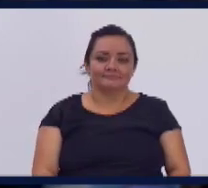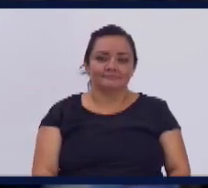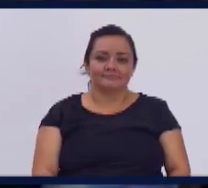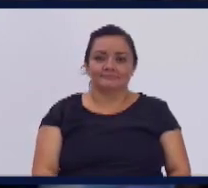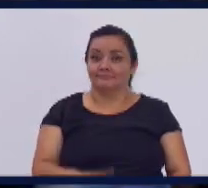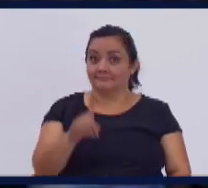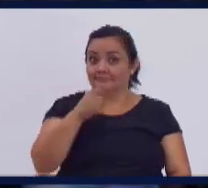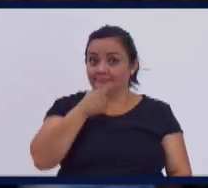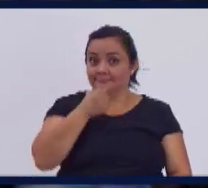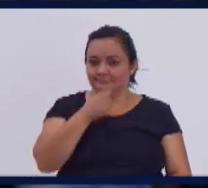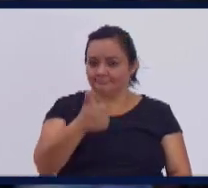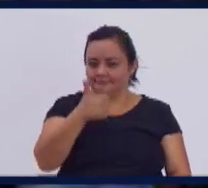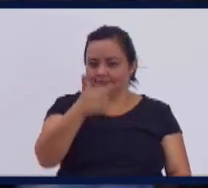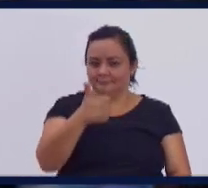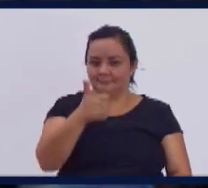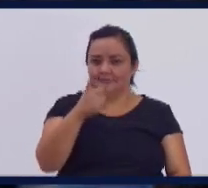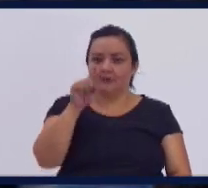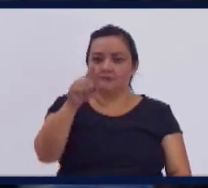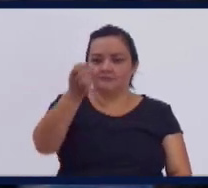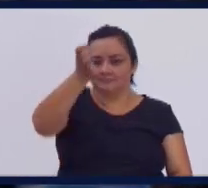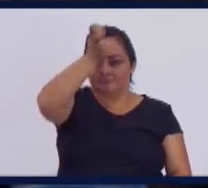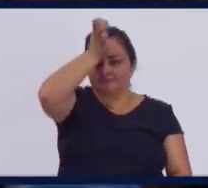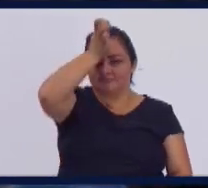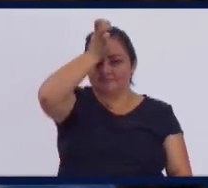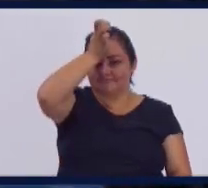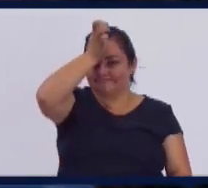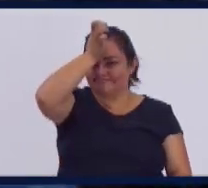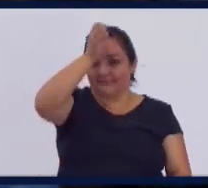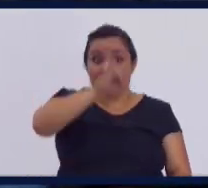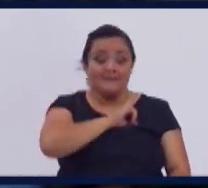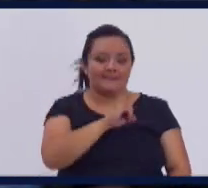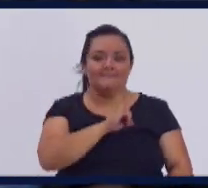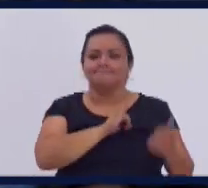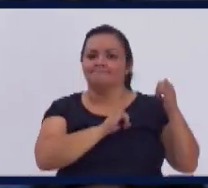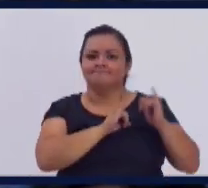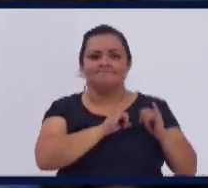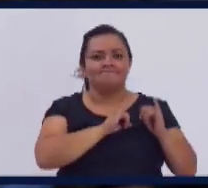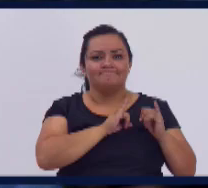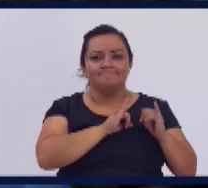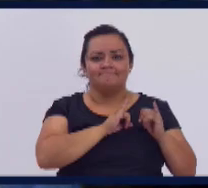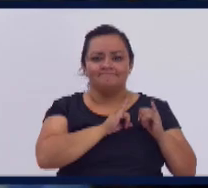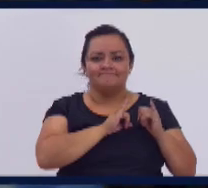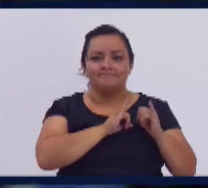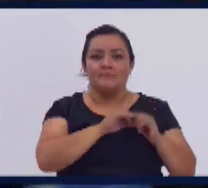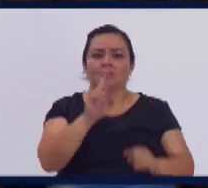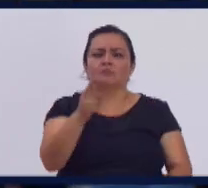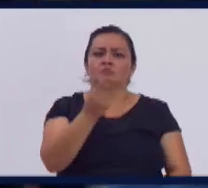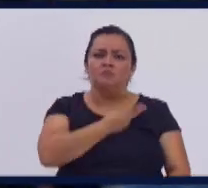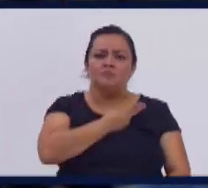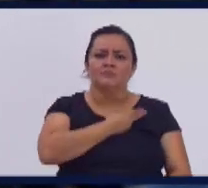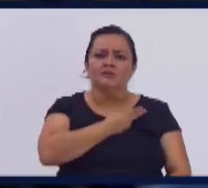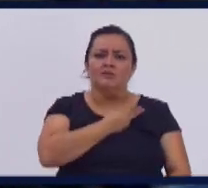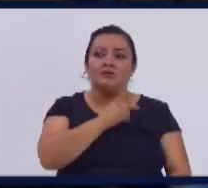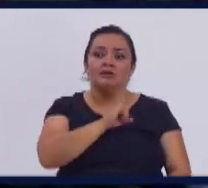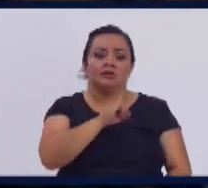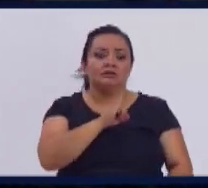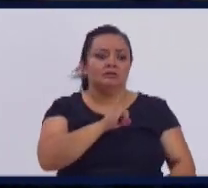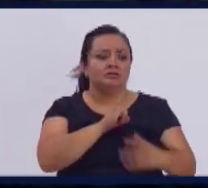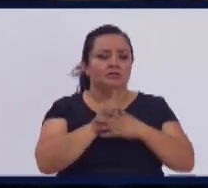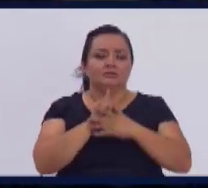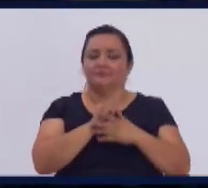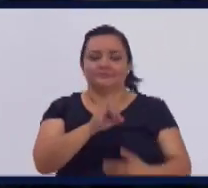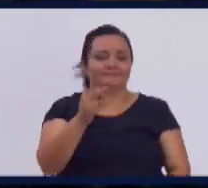Y te doy una noticia maravillosa. Tus errores no borran tu identidad. Tus pecados no borran tu